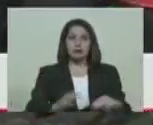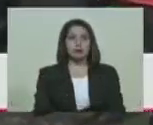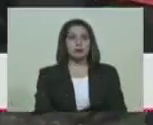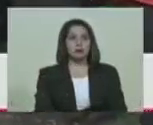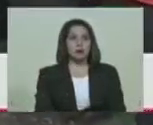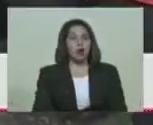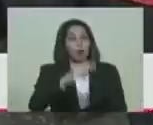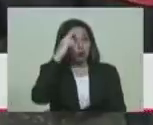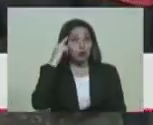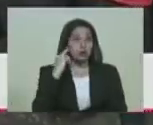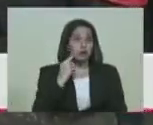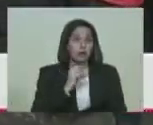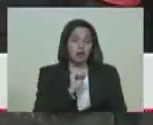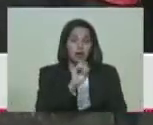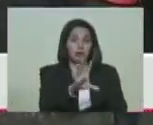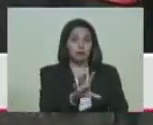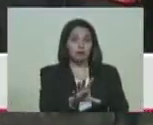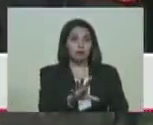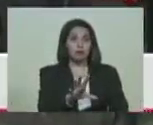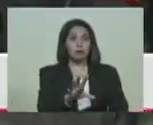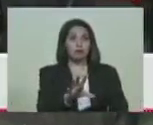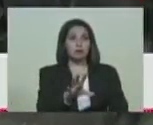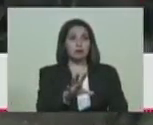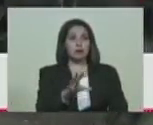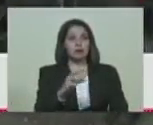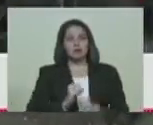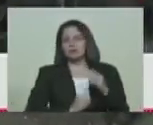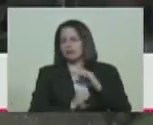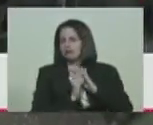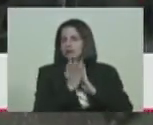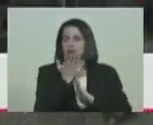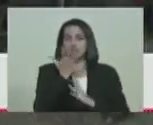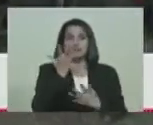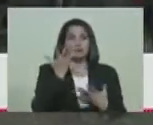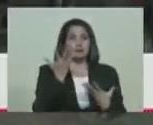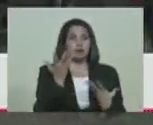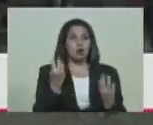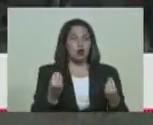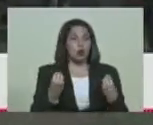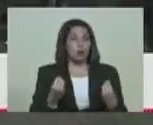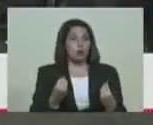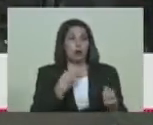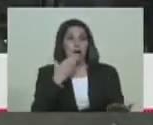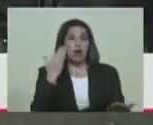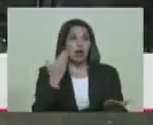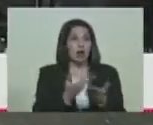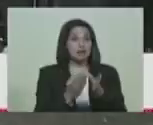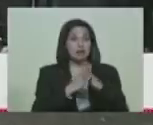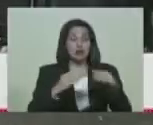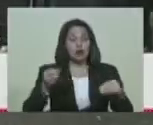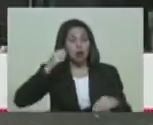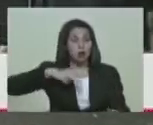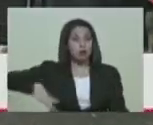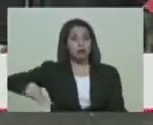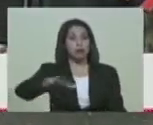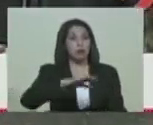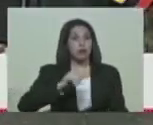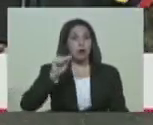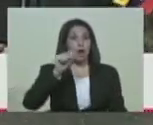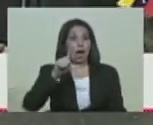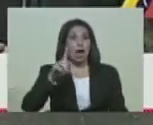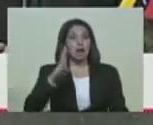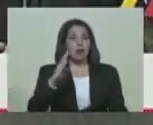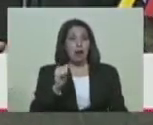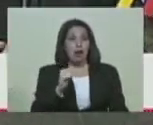mensaje bolivariano, es un mensaje de pasión. Quiero agradecerle a los pueblos del ALBA, a los pueblos de